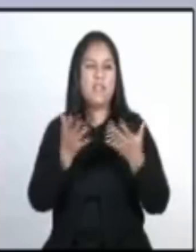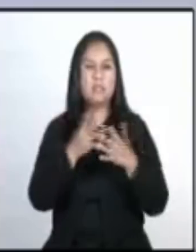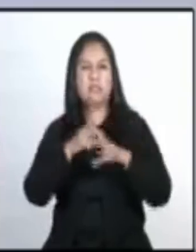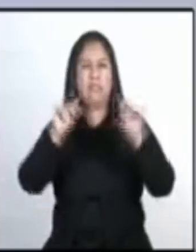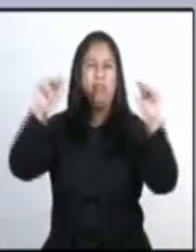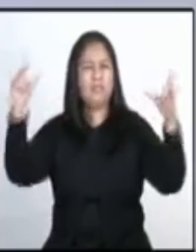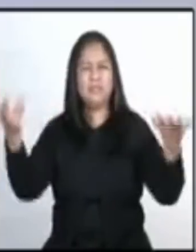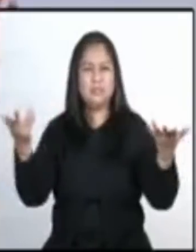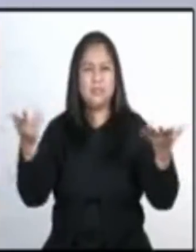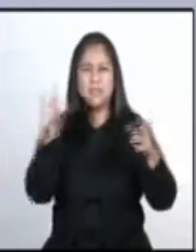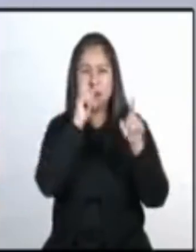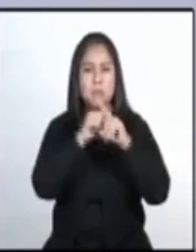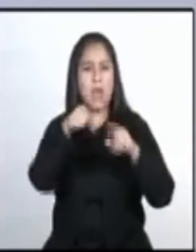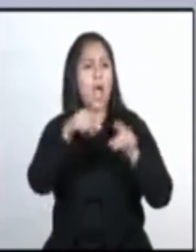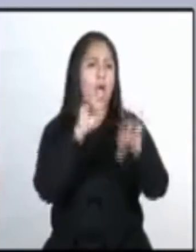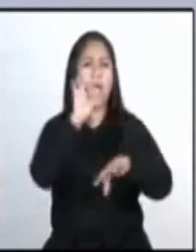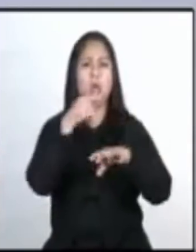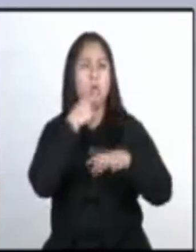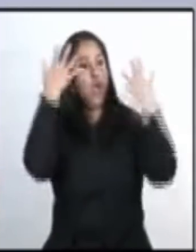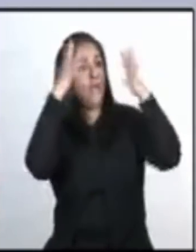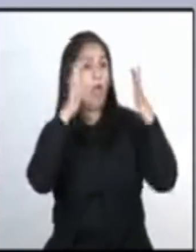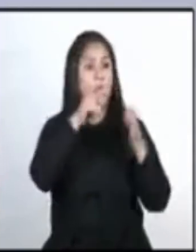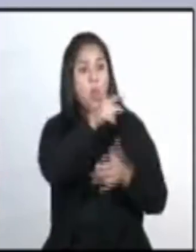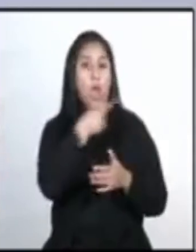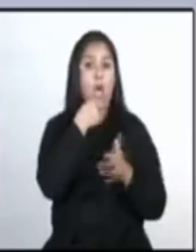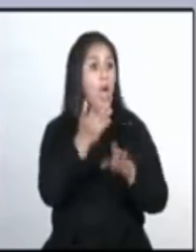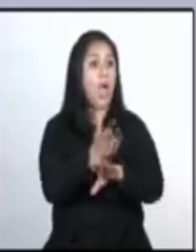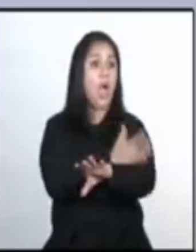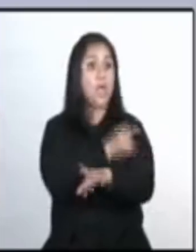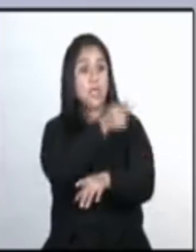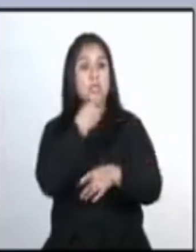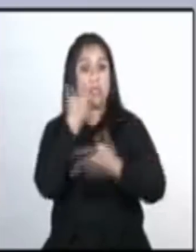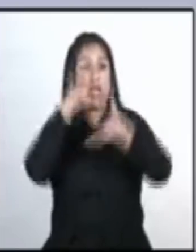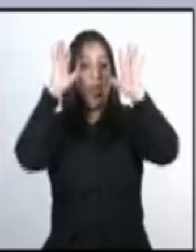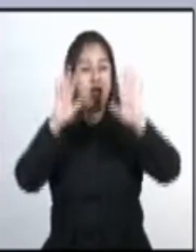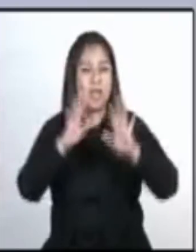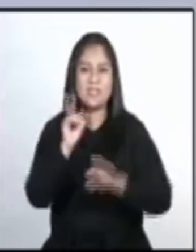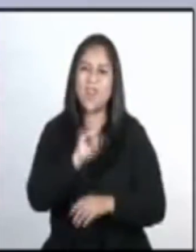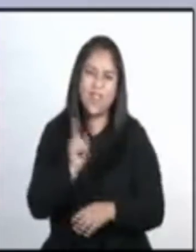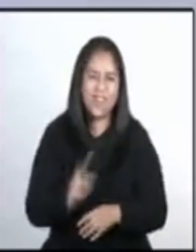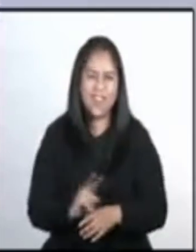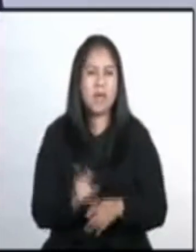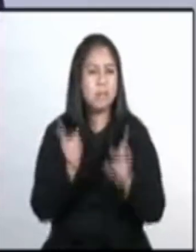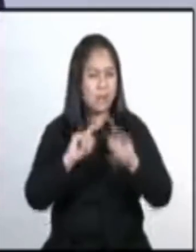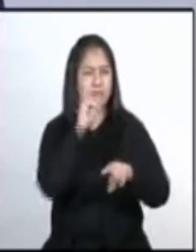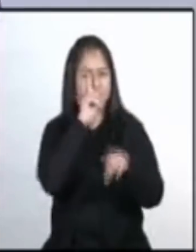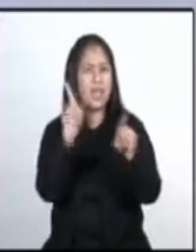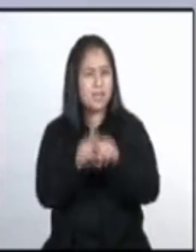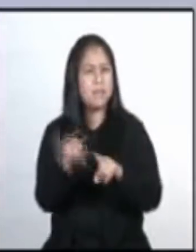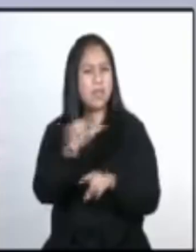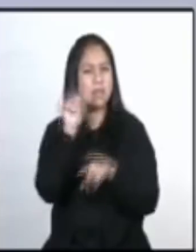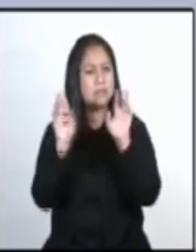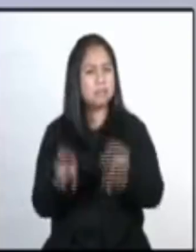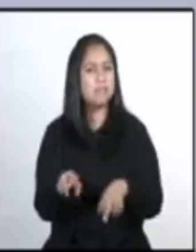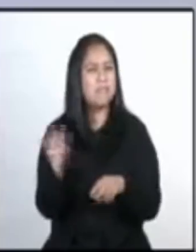alaracamiento el aplauso de alguno porque logró anticiparse a la noticia. Pero detrás de esto también hay gente